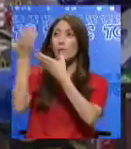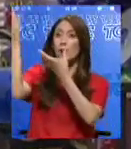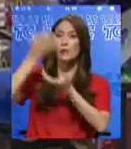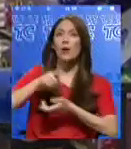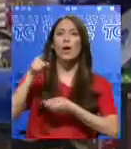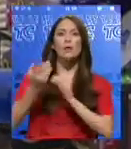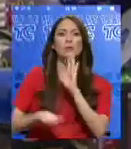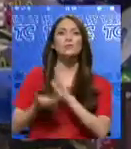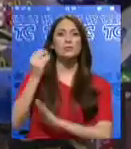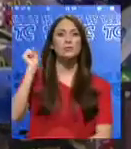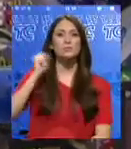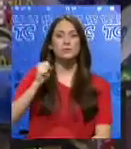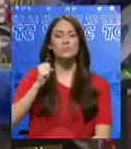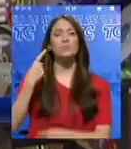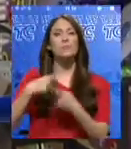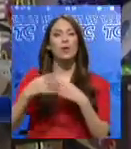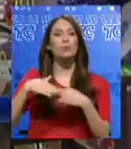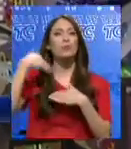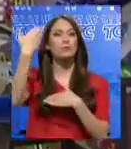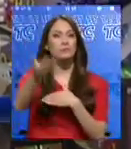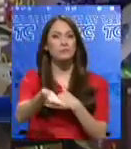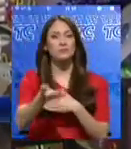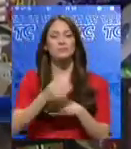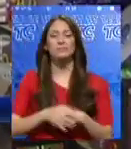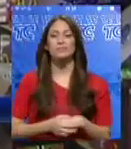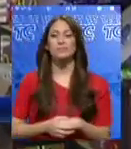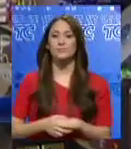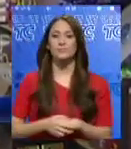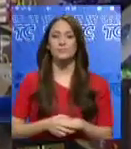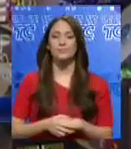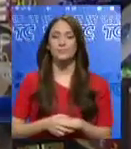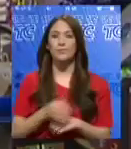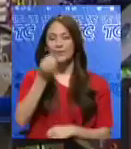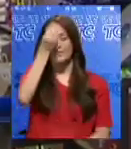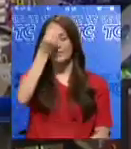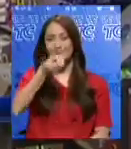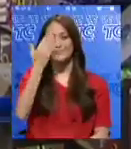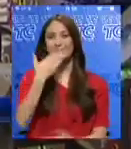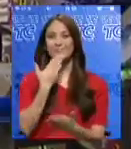extranjero. Esa es la noticia que tenemos por el momento. Pasamos con ustedes a estudios. Muy buenos días.